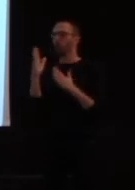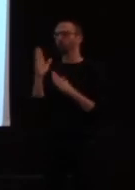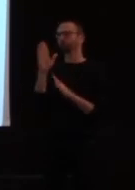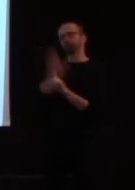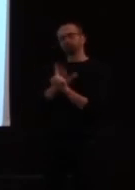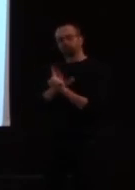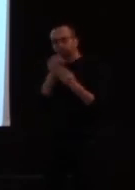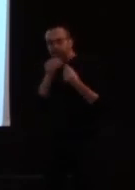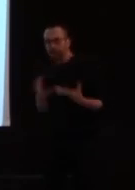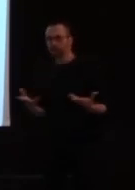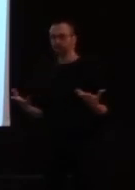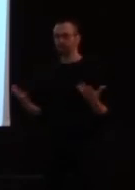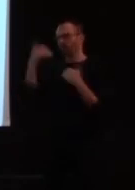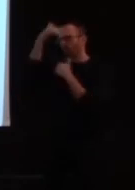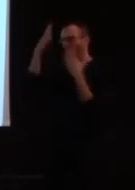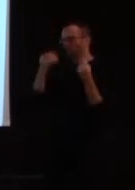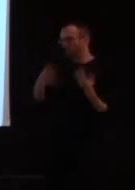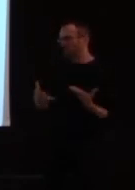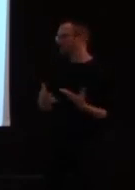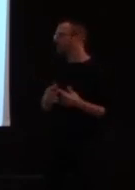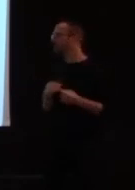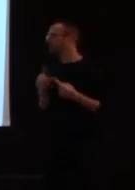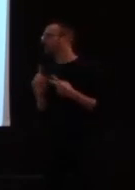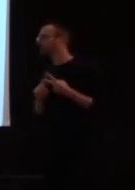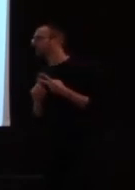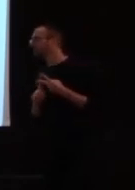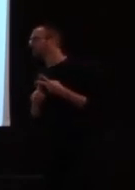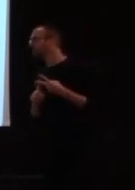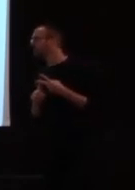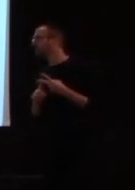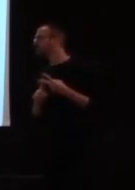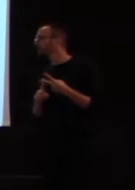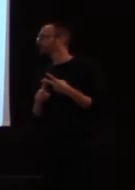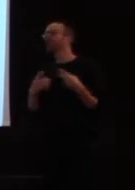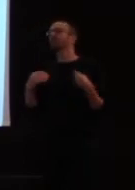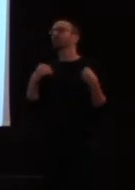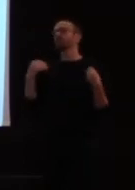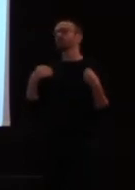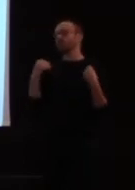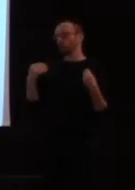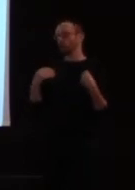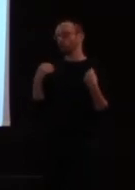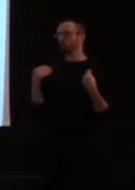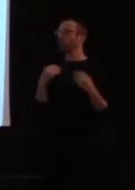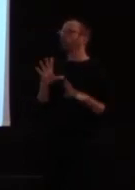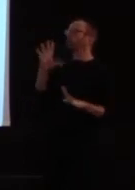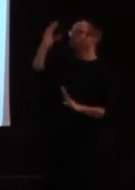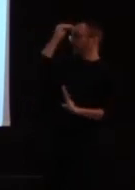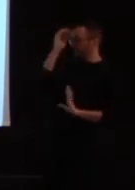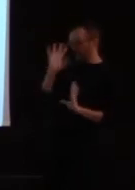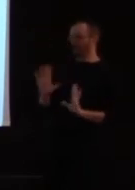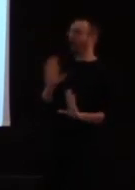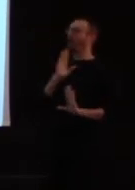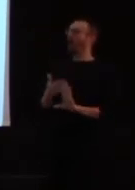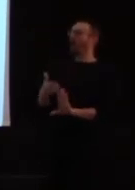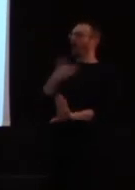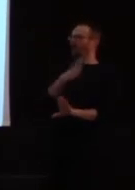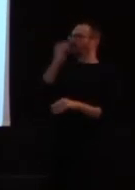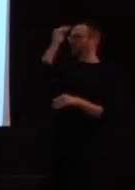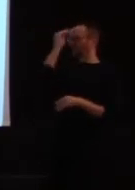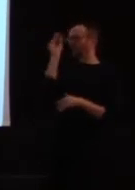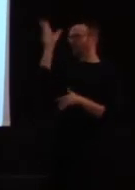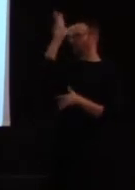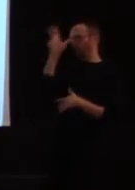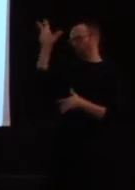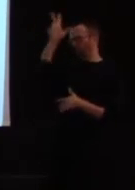más? ¿Qué más tenéis? ¿Cómo? Bueno, eso también era nuestra hipótesis, que tenían que ser muy divertidos. Y no